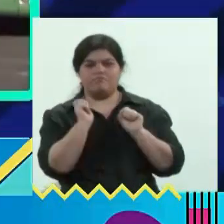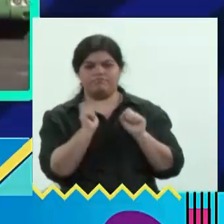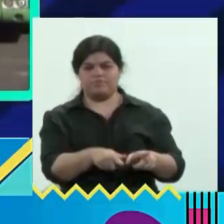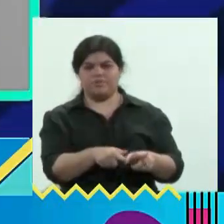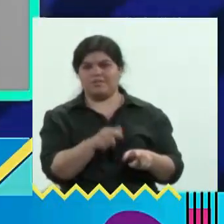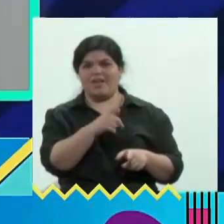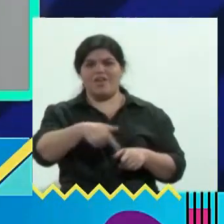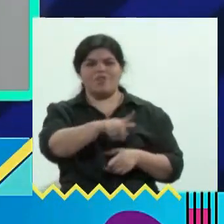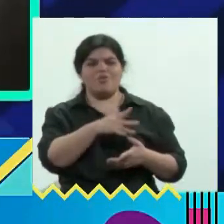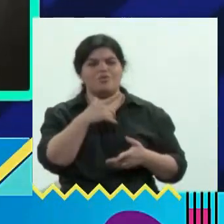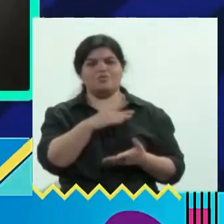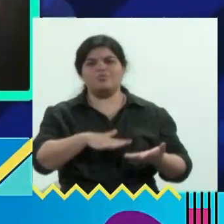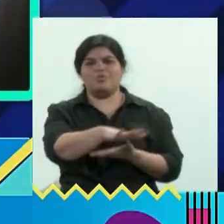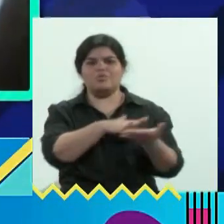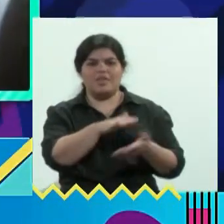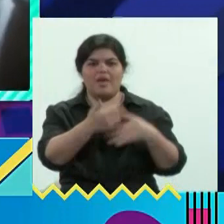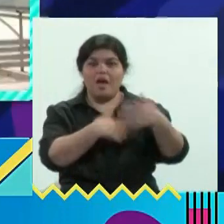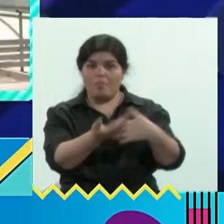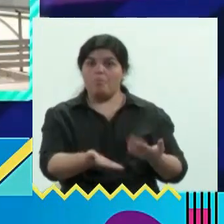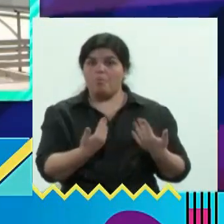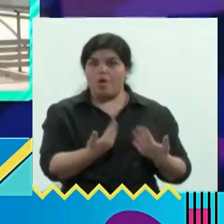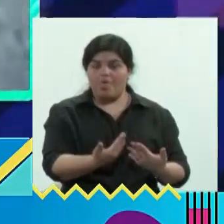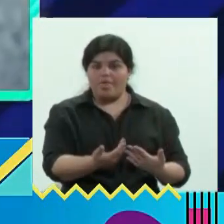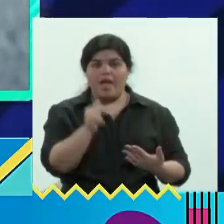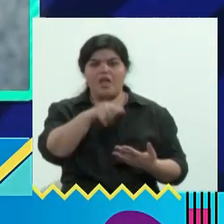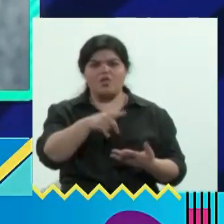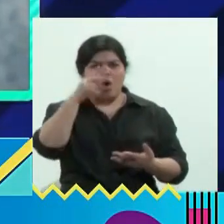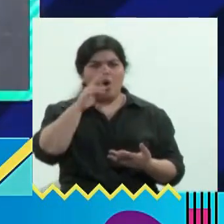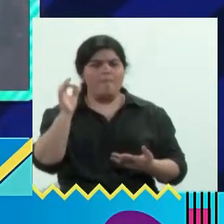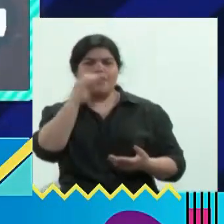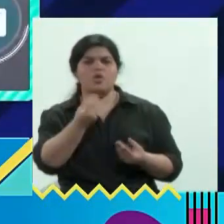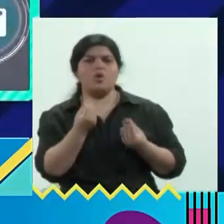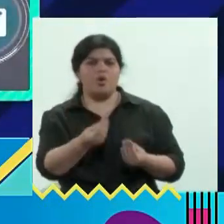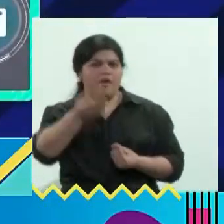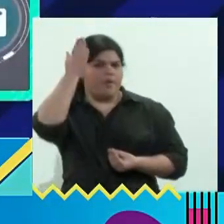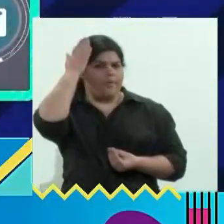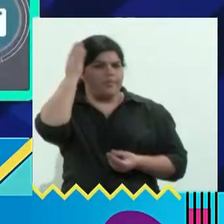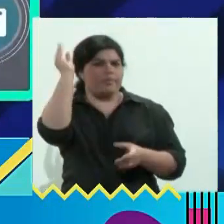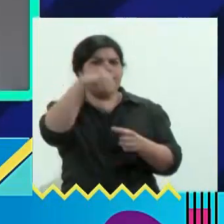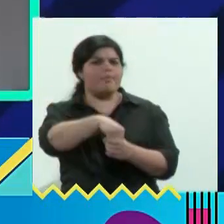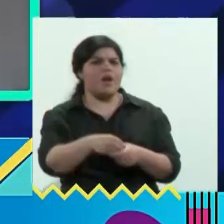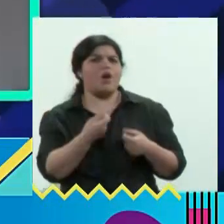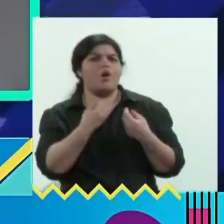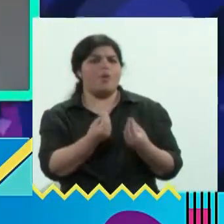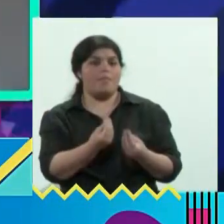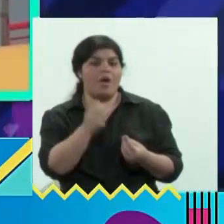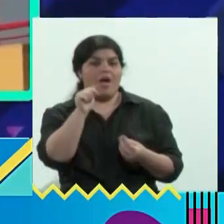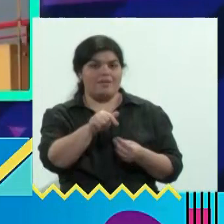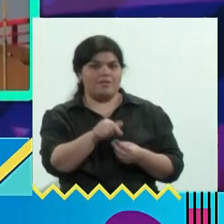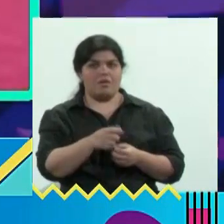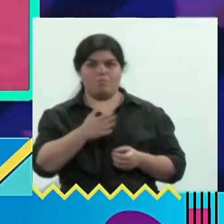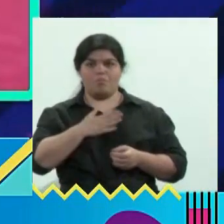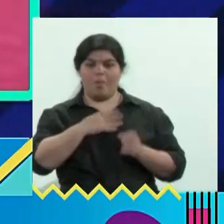que la sociedad es capaz de hacer y el perfil que le quiera dar, los valores culturales que va a promover desde lo